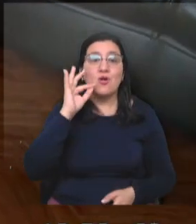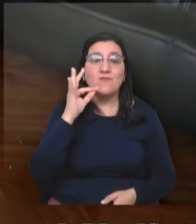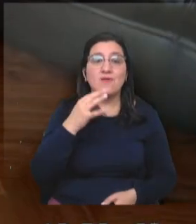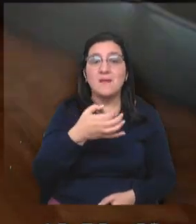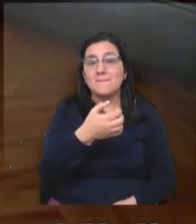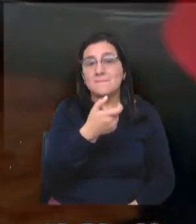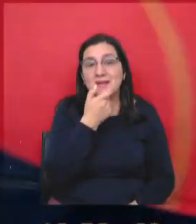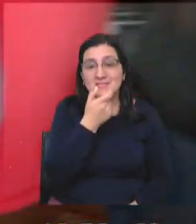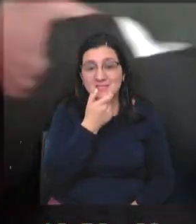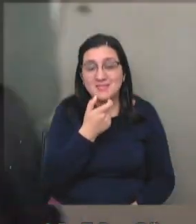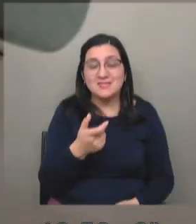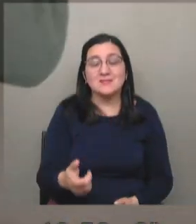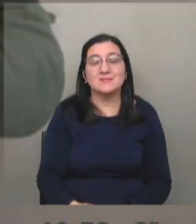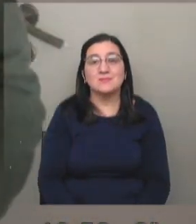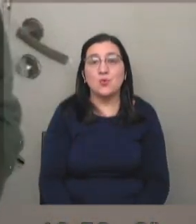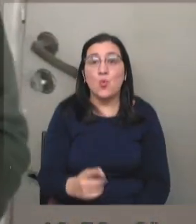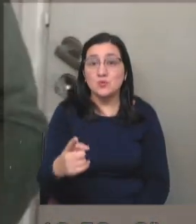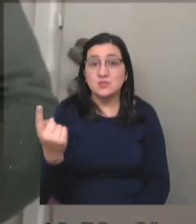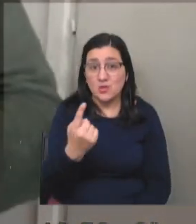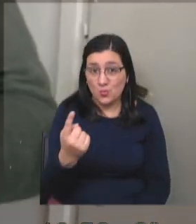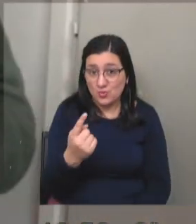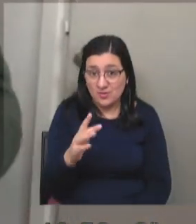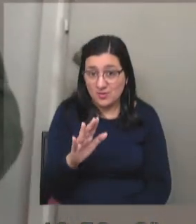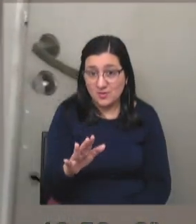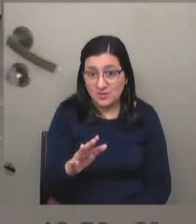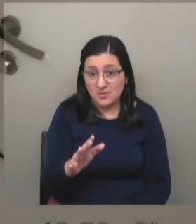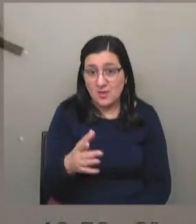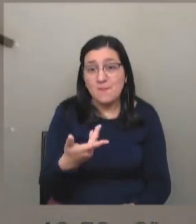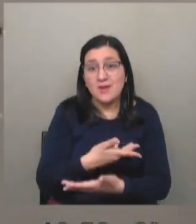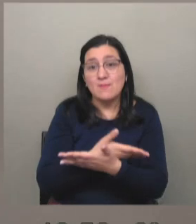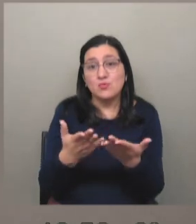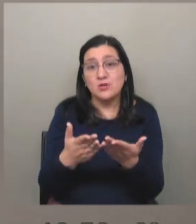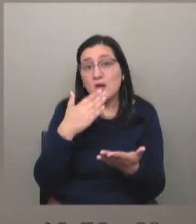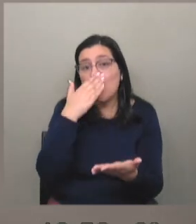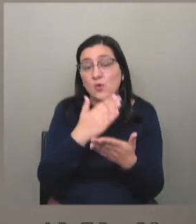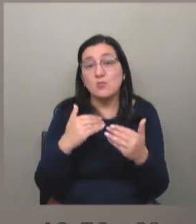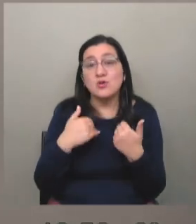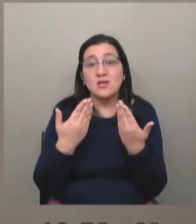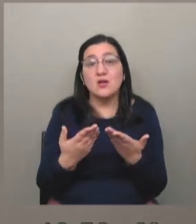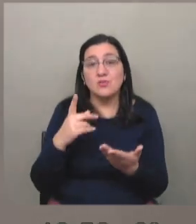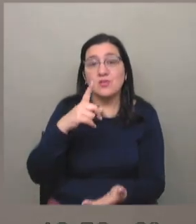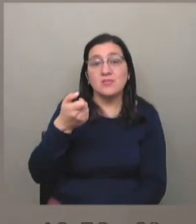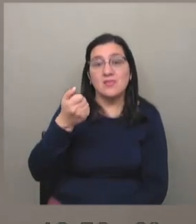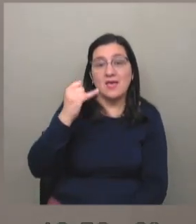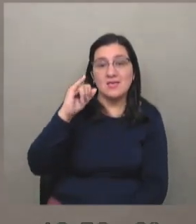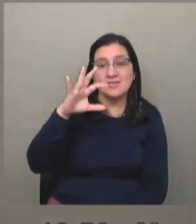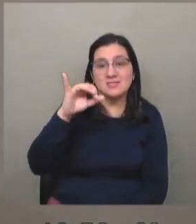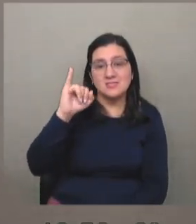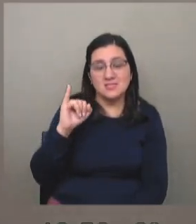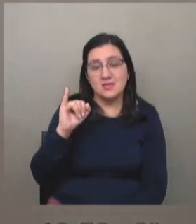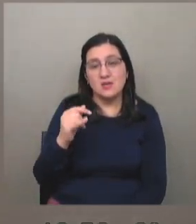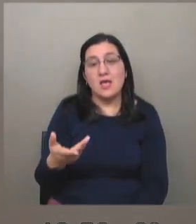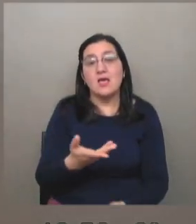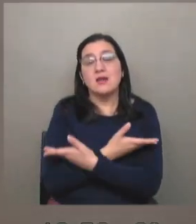volando a la tanda ch ya venimos un segundo no más te robo para mostrar este último regalo que me hizo una rema de John